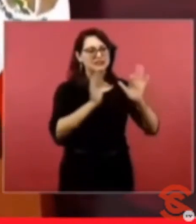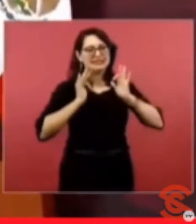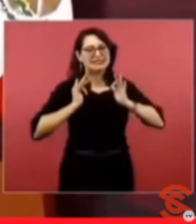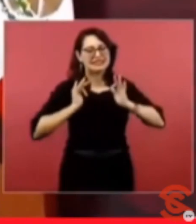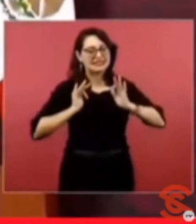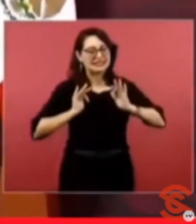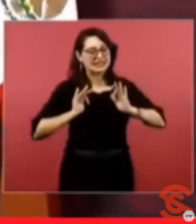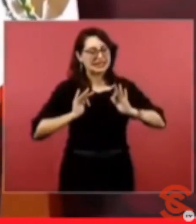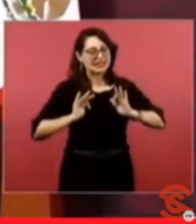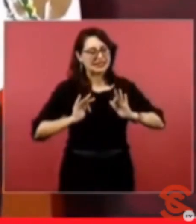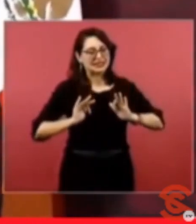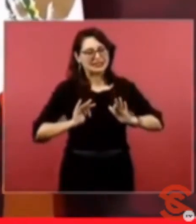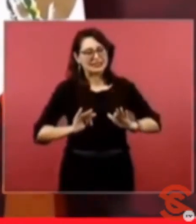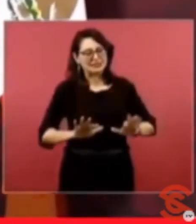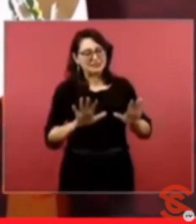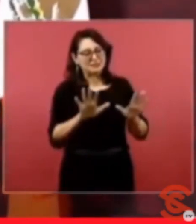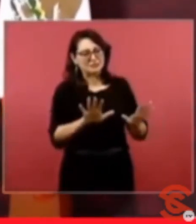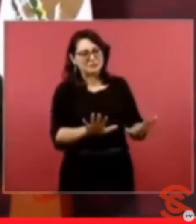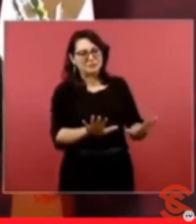tranquilicen,